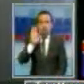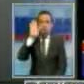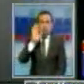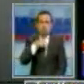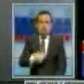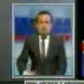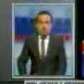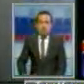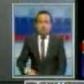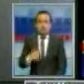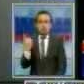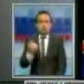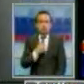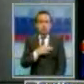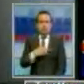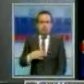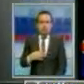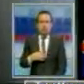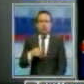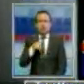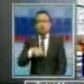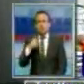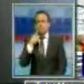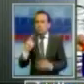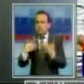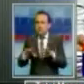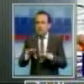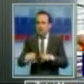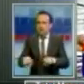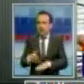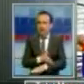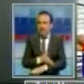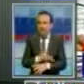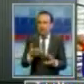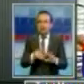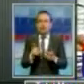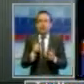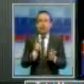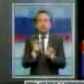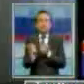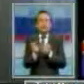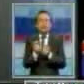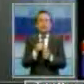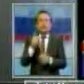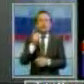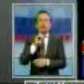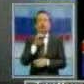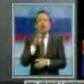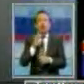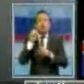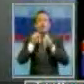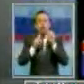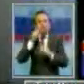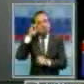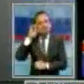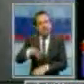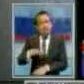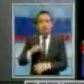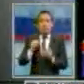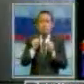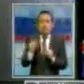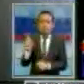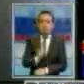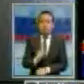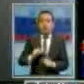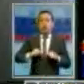ministerios. ¿Y eso, Pablo, tiene que ir a las sandías caladas, a la gente con experiencia? No, manejo político no significa sandía calada, que es distinto. Puede llegar gente joven. Hoy día yo he